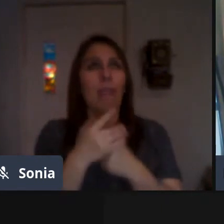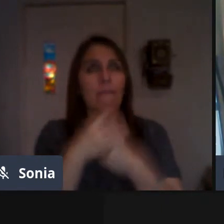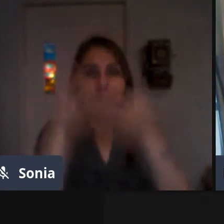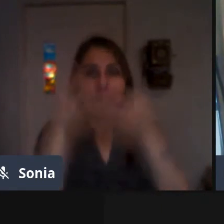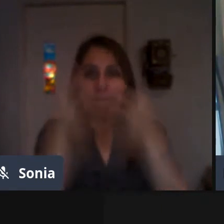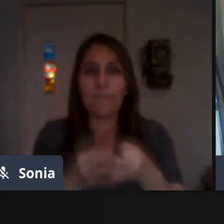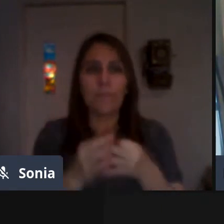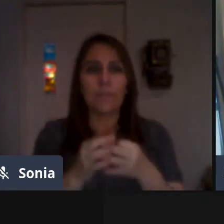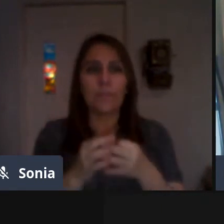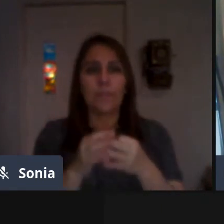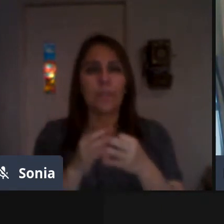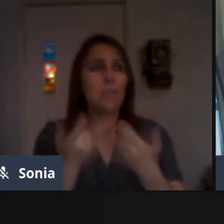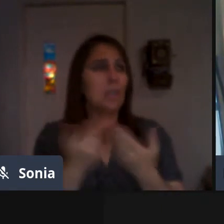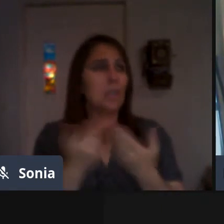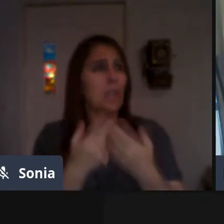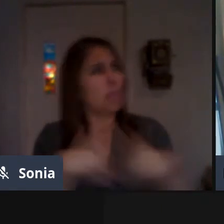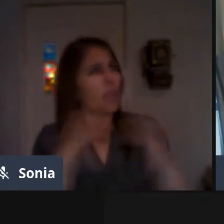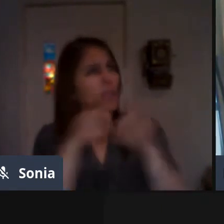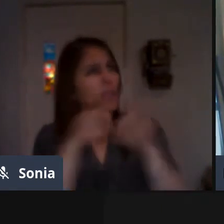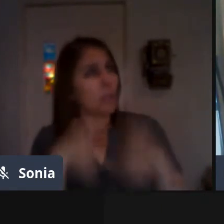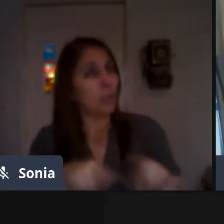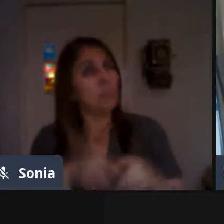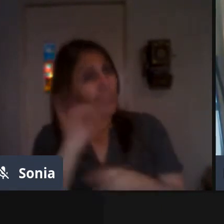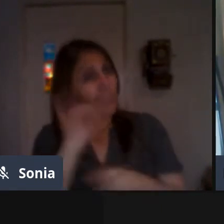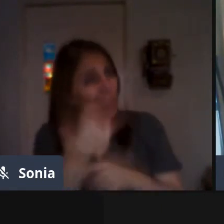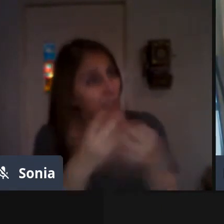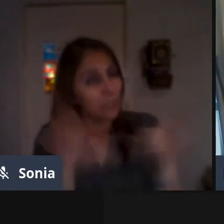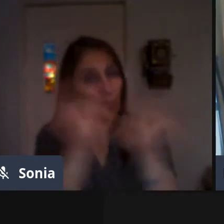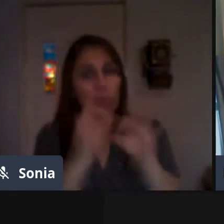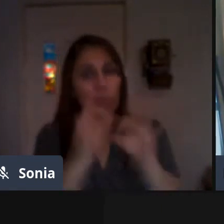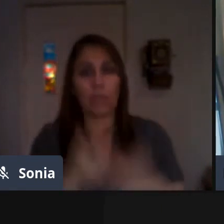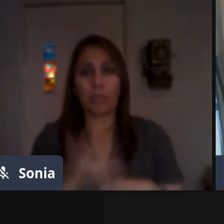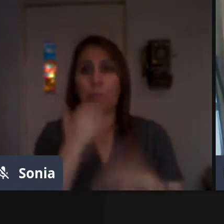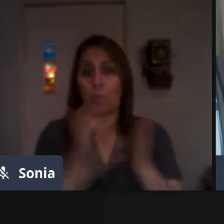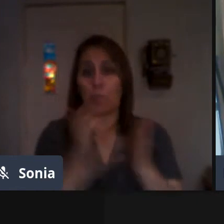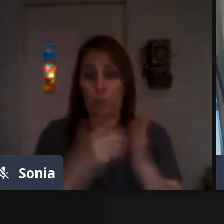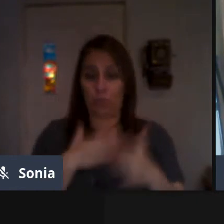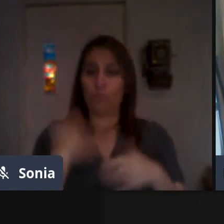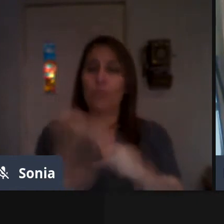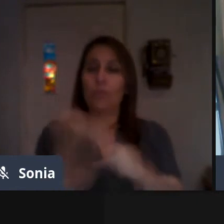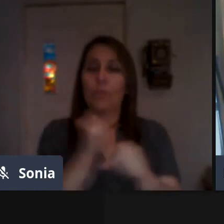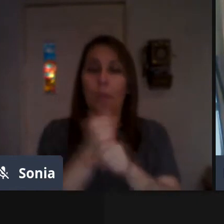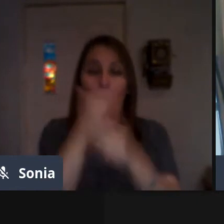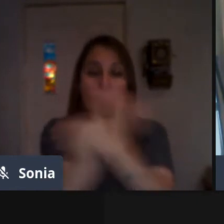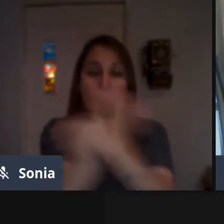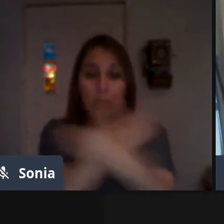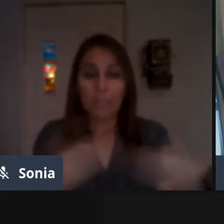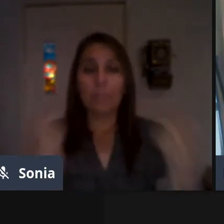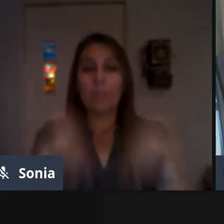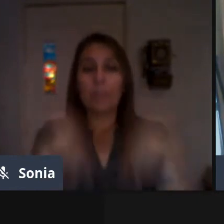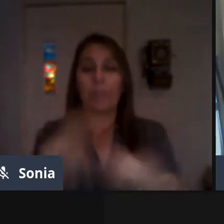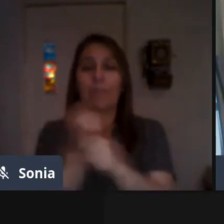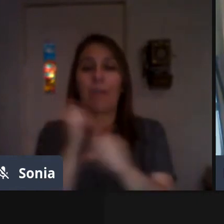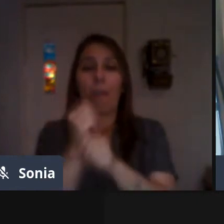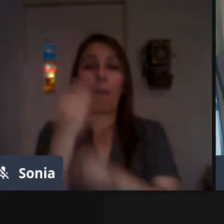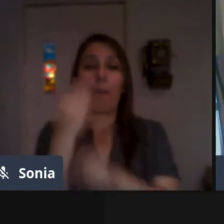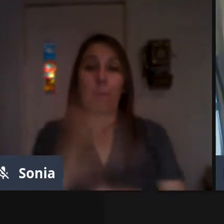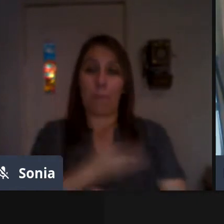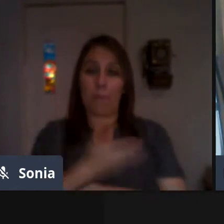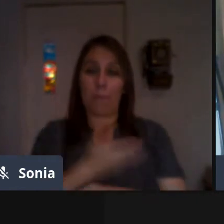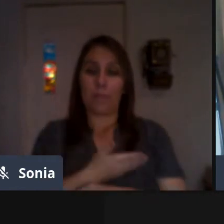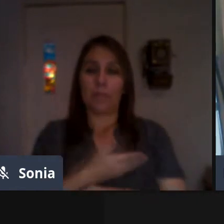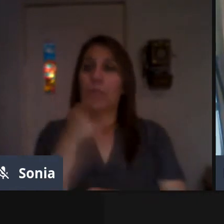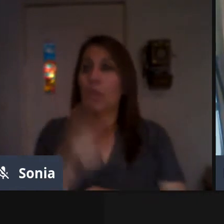tenemos por qué minimizarlo digamos yo que trabajo con niños y con madres yo siempre les digo sea no tienes que minimizar ni la